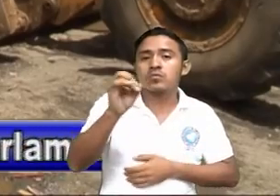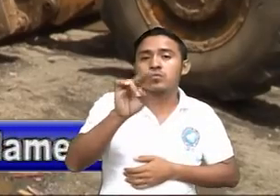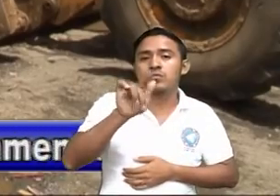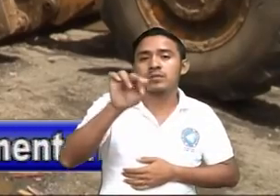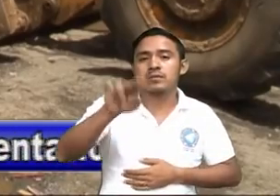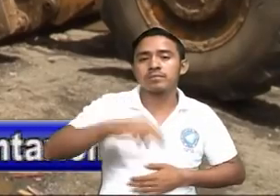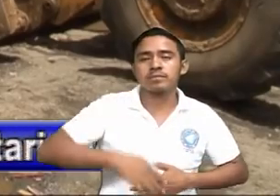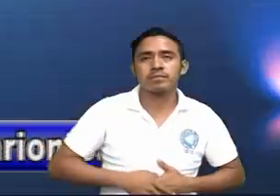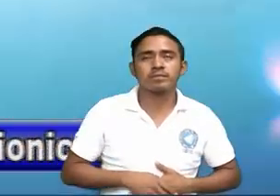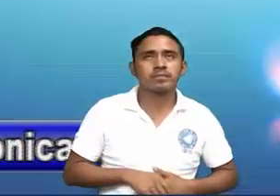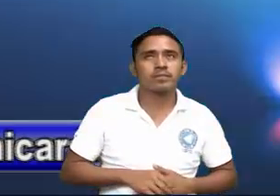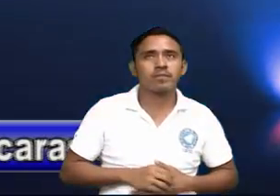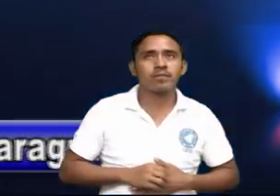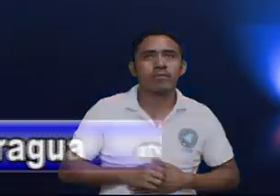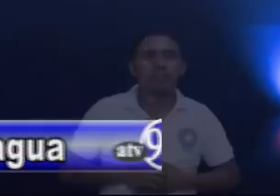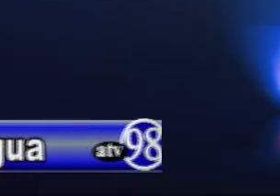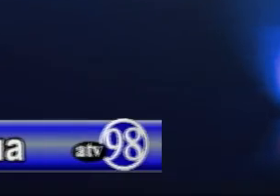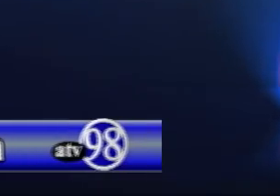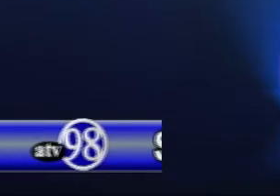Jonathan Castro.